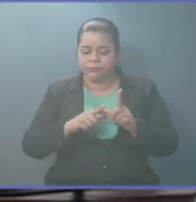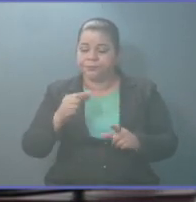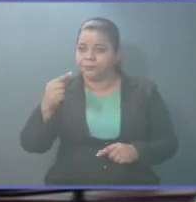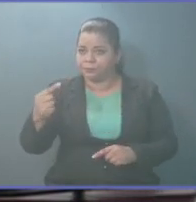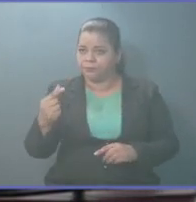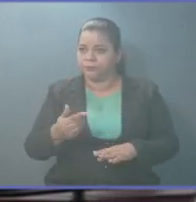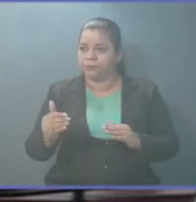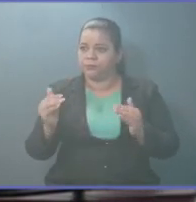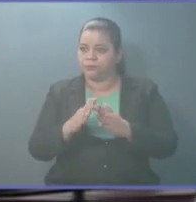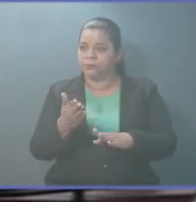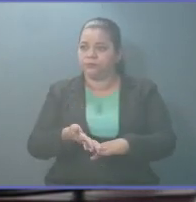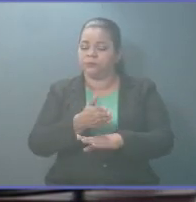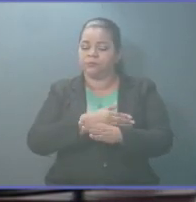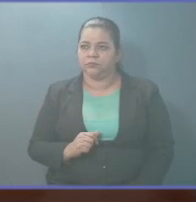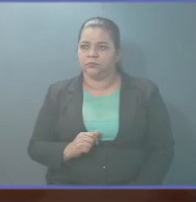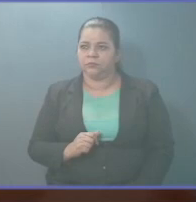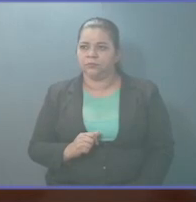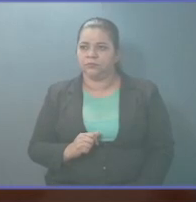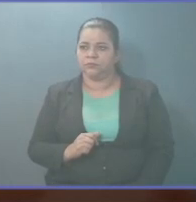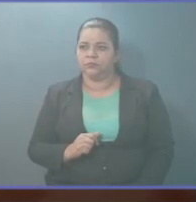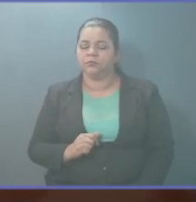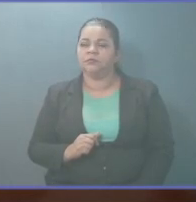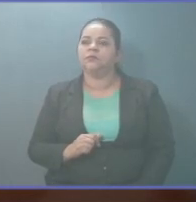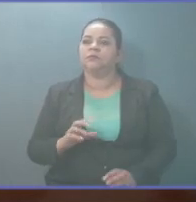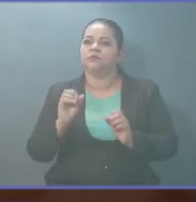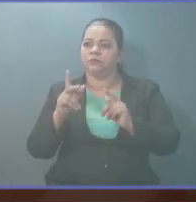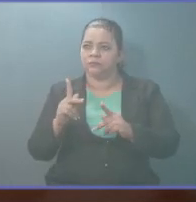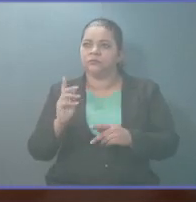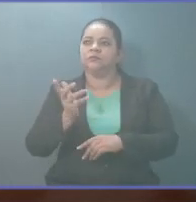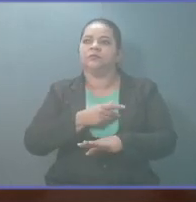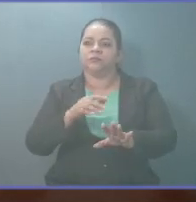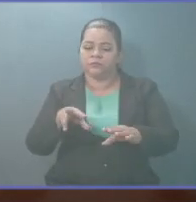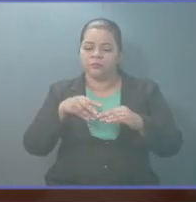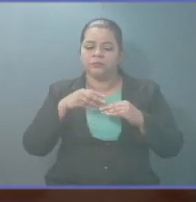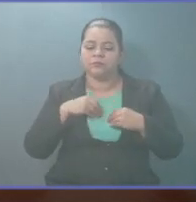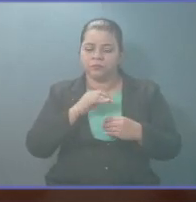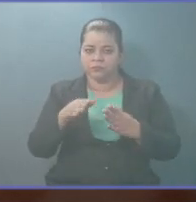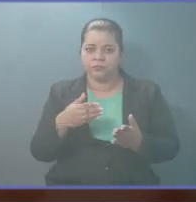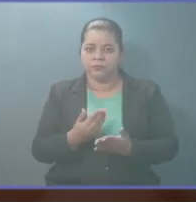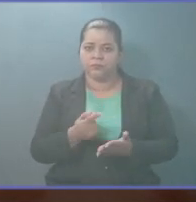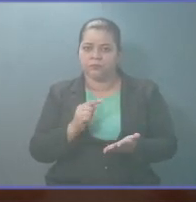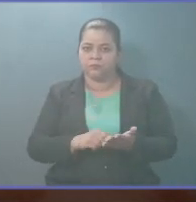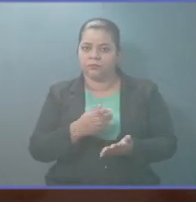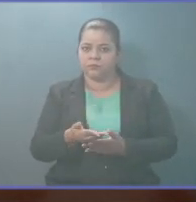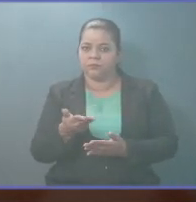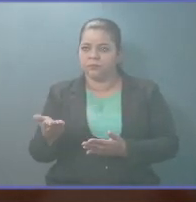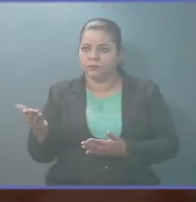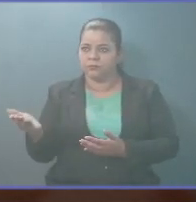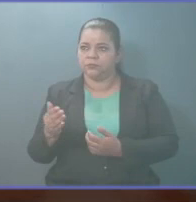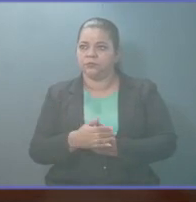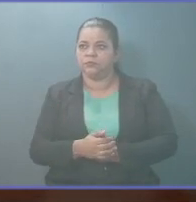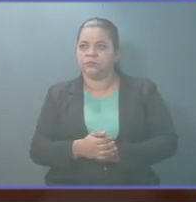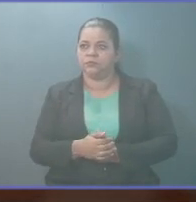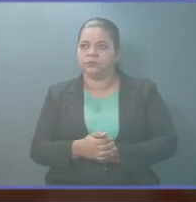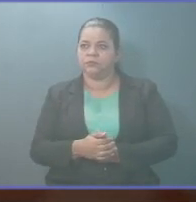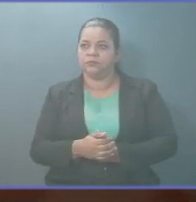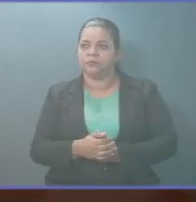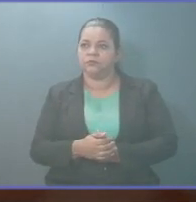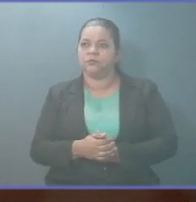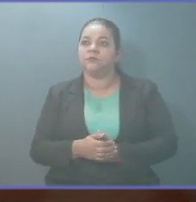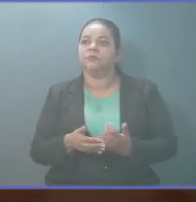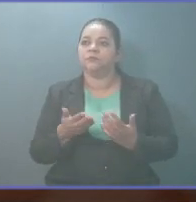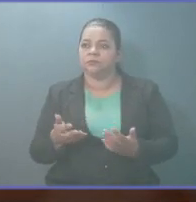perjuicio. No. Bueno, entonces dejémoslo. Pero que quede tal como lo habíamos hecho nosotros, no como